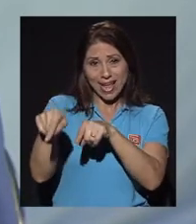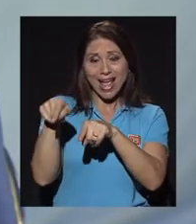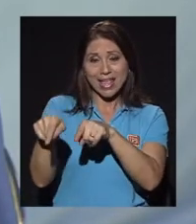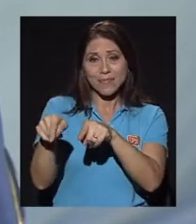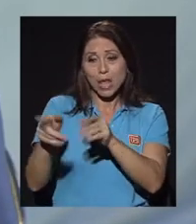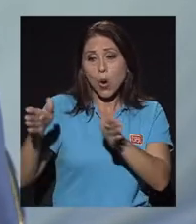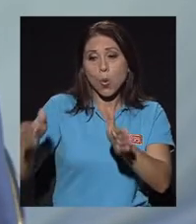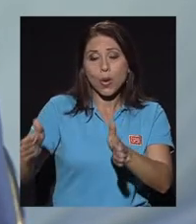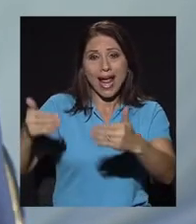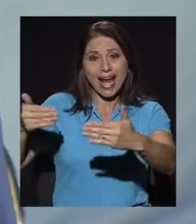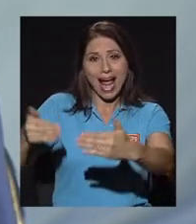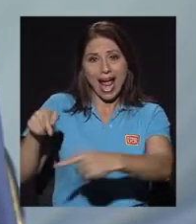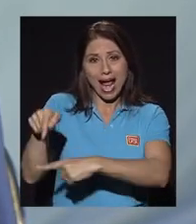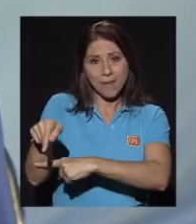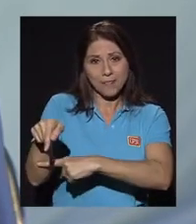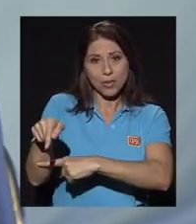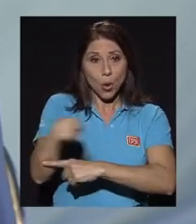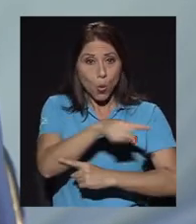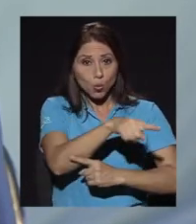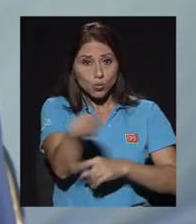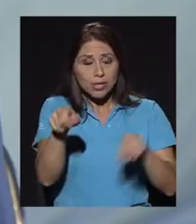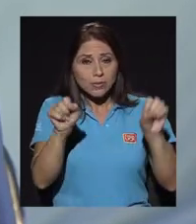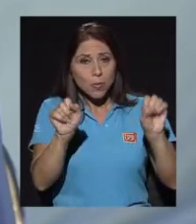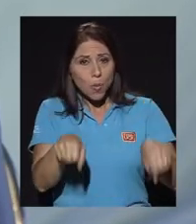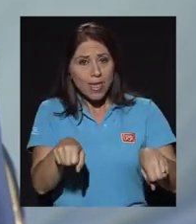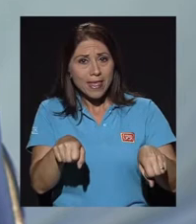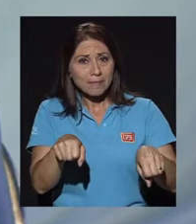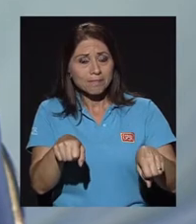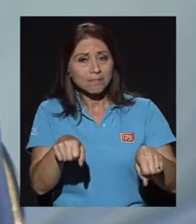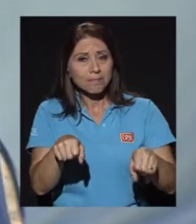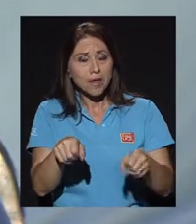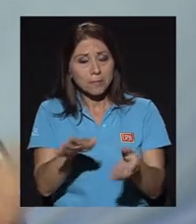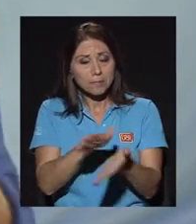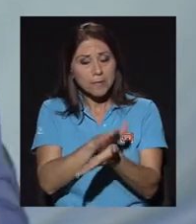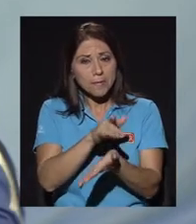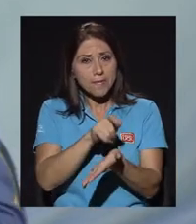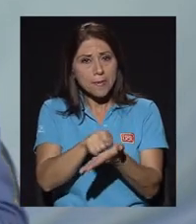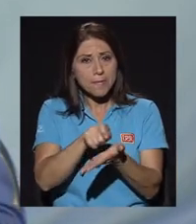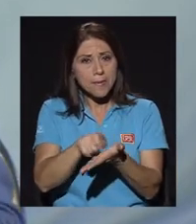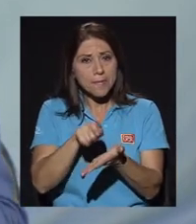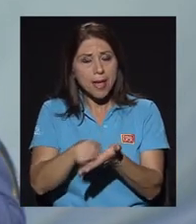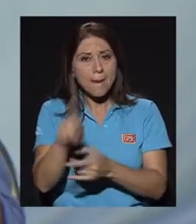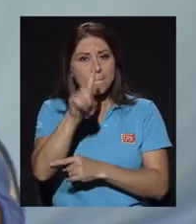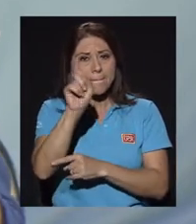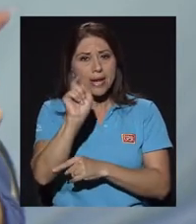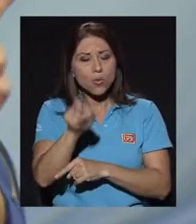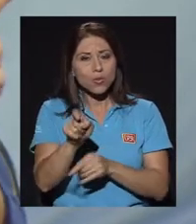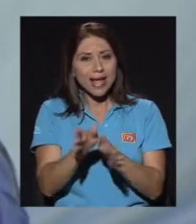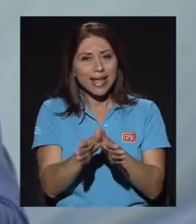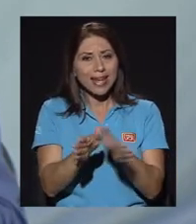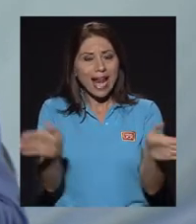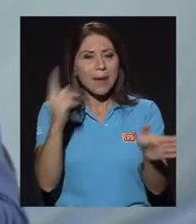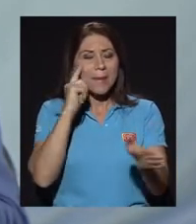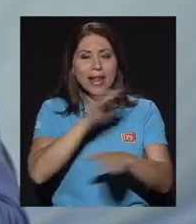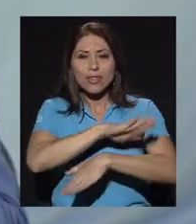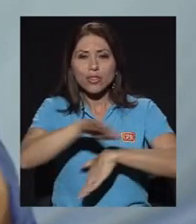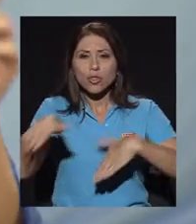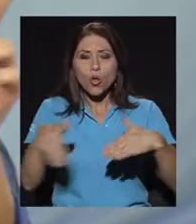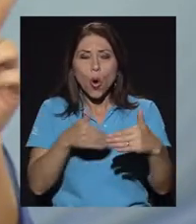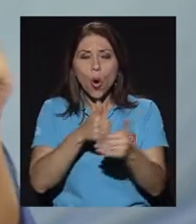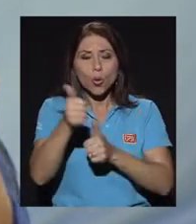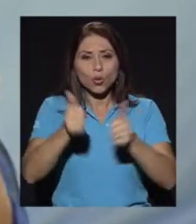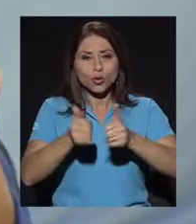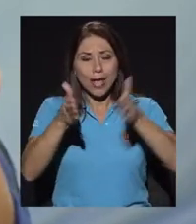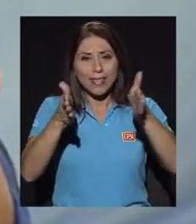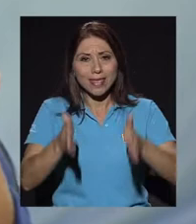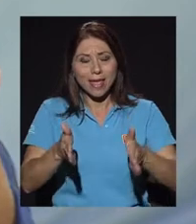del recinto para que ustedes puedan hacer una pregunta general dirigida a todos los candidatos